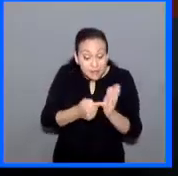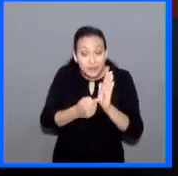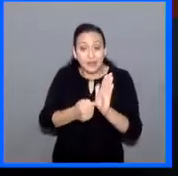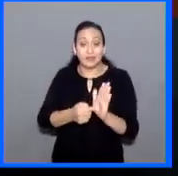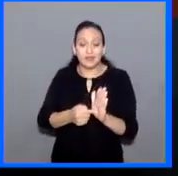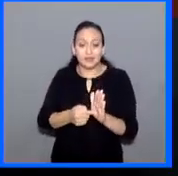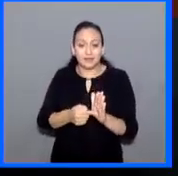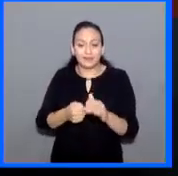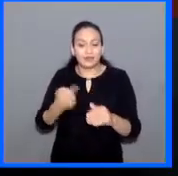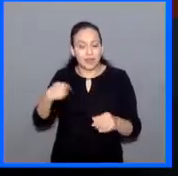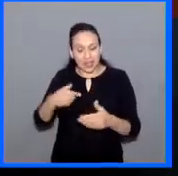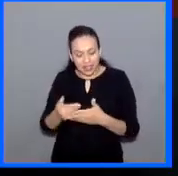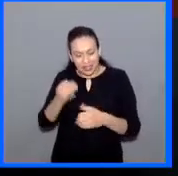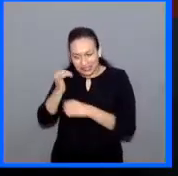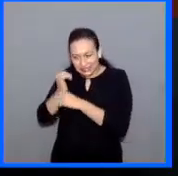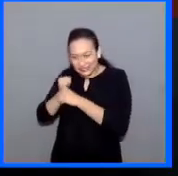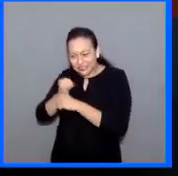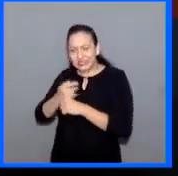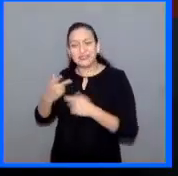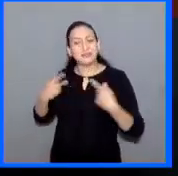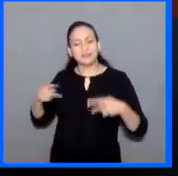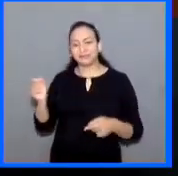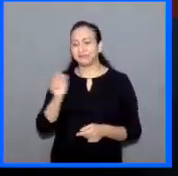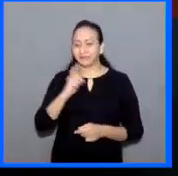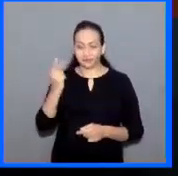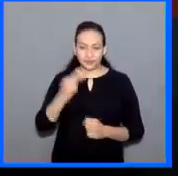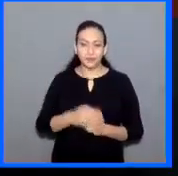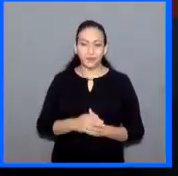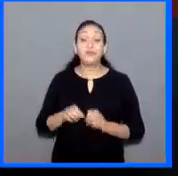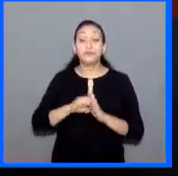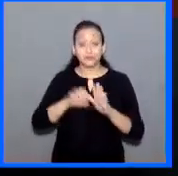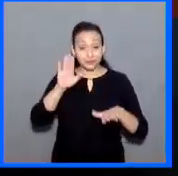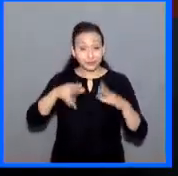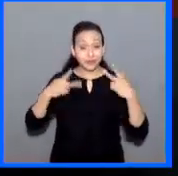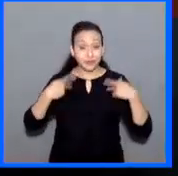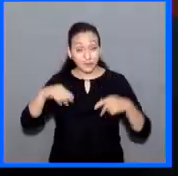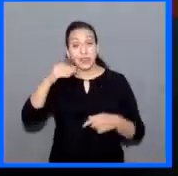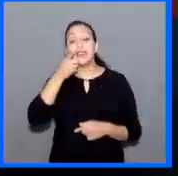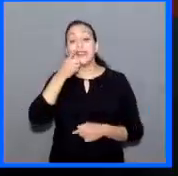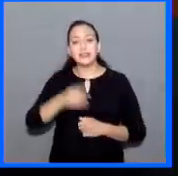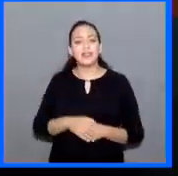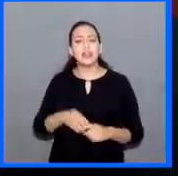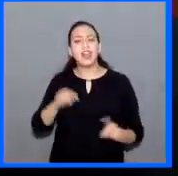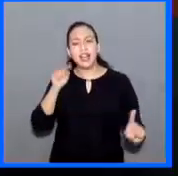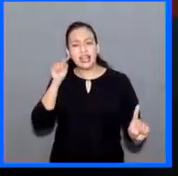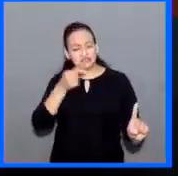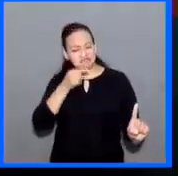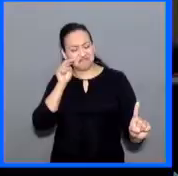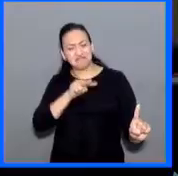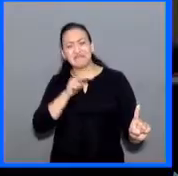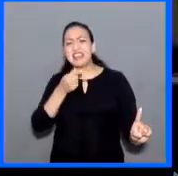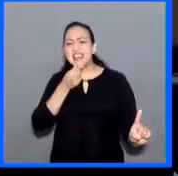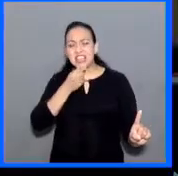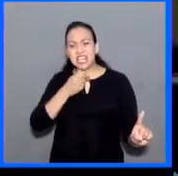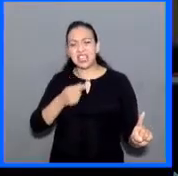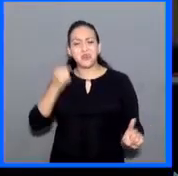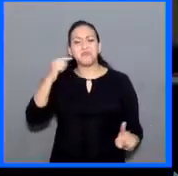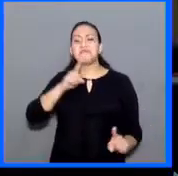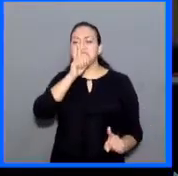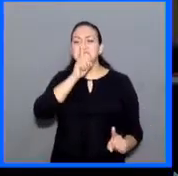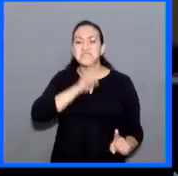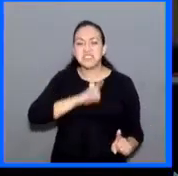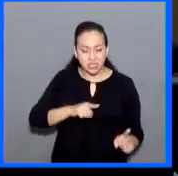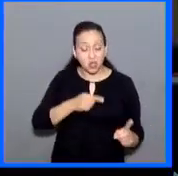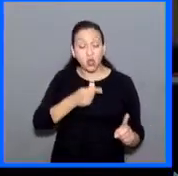especialización, muchas personas en lo que desembocan es en decir, este niño está mintiendo, este niño está fantaseando. El fichero